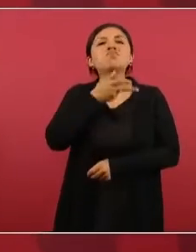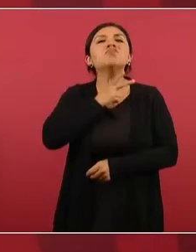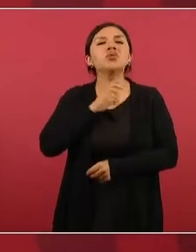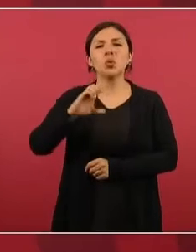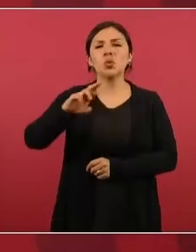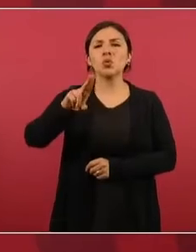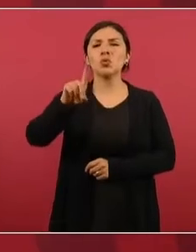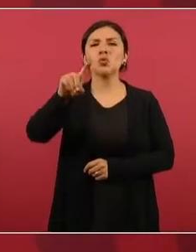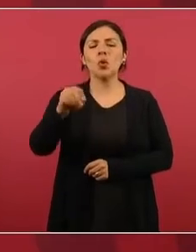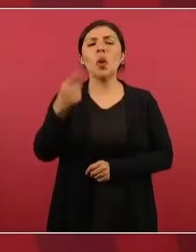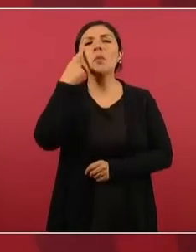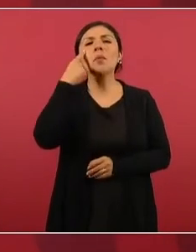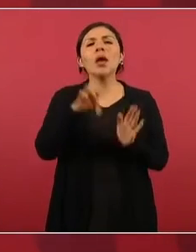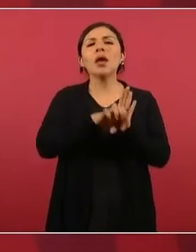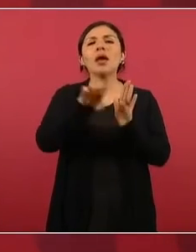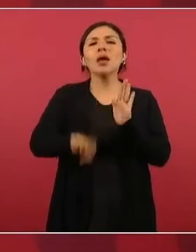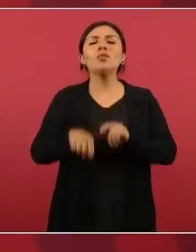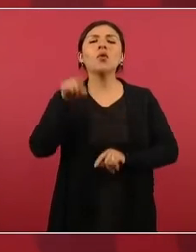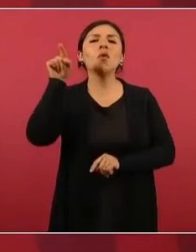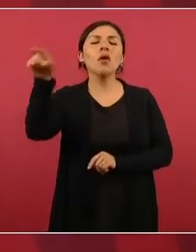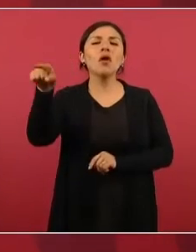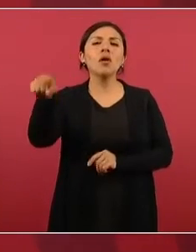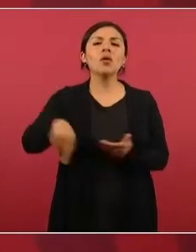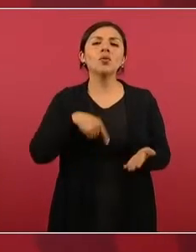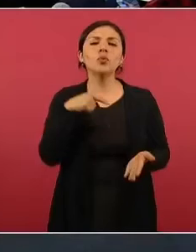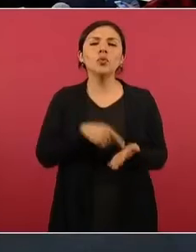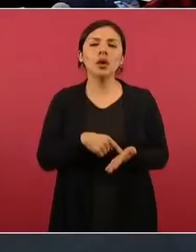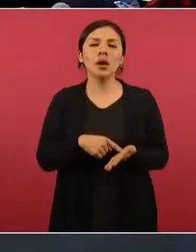lo del campo